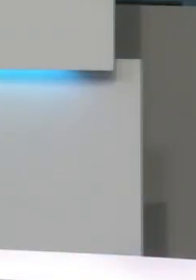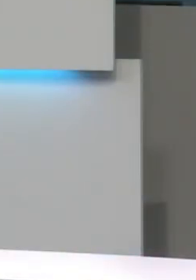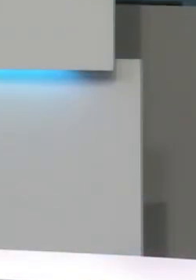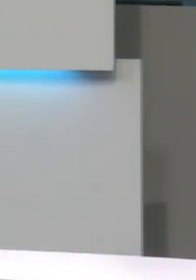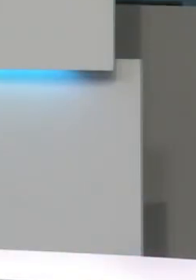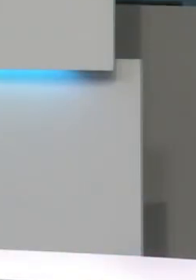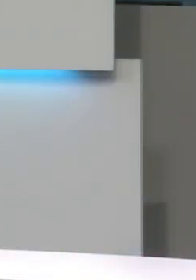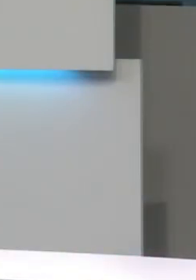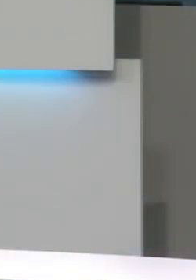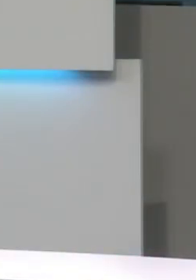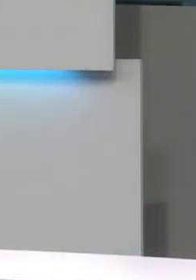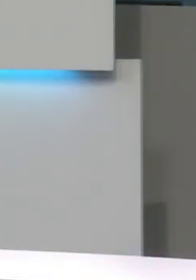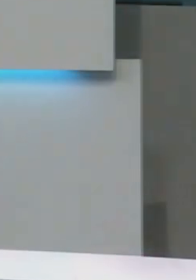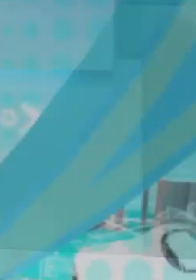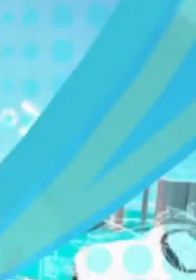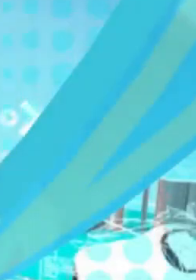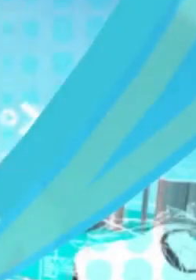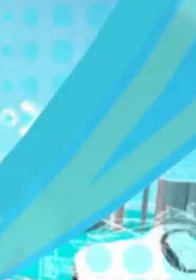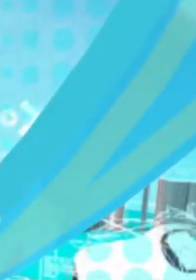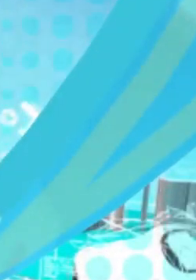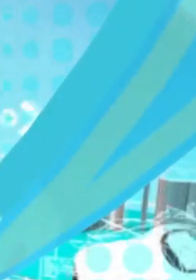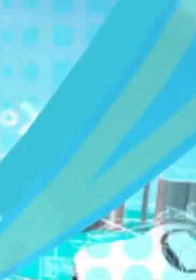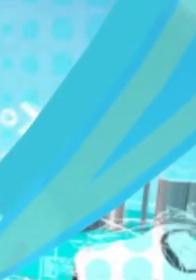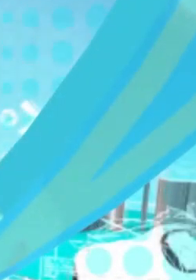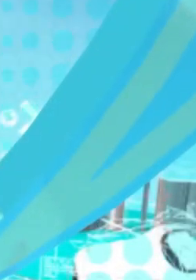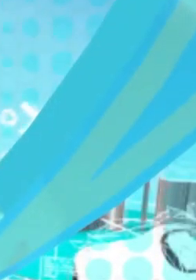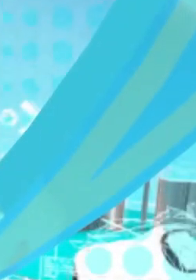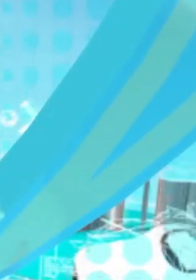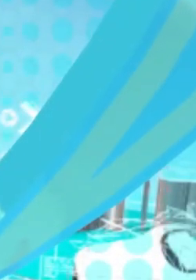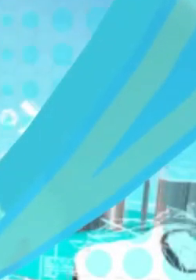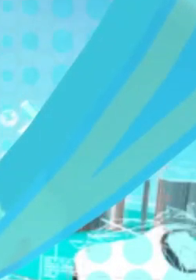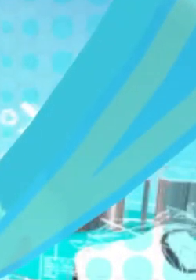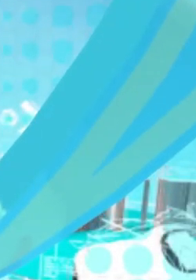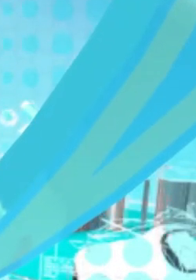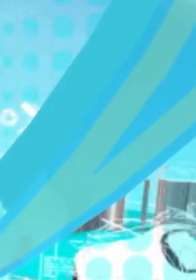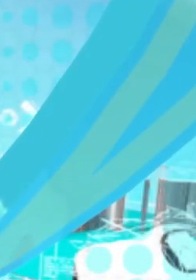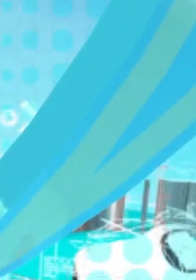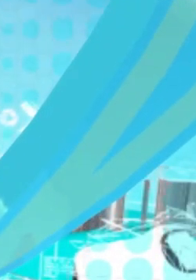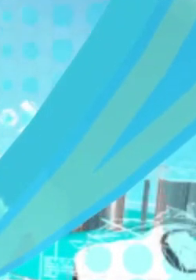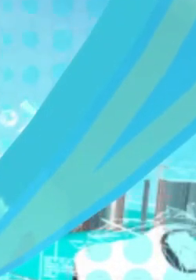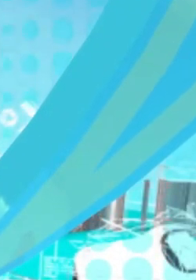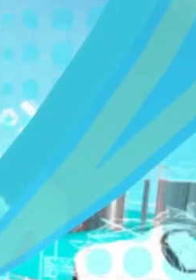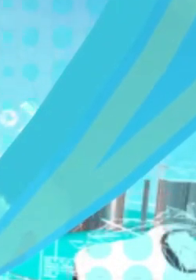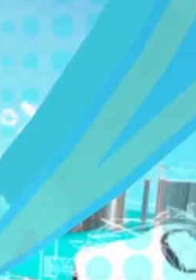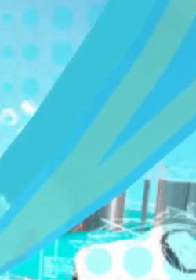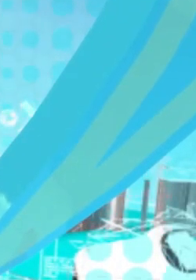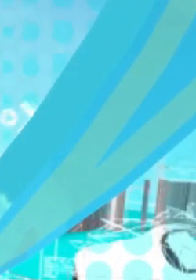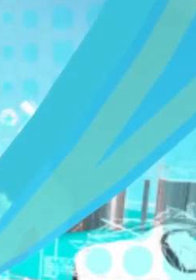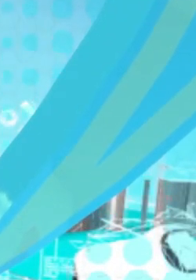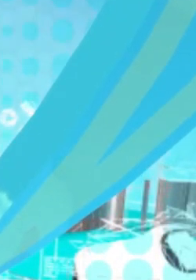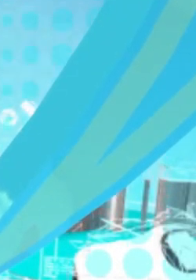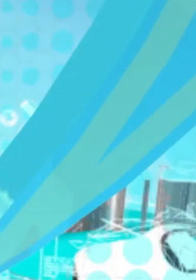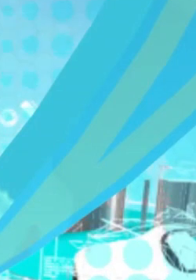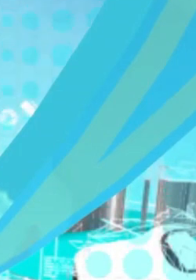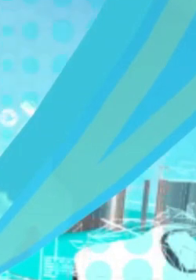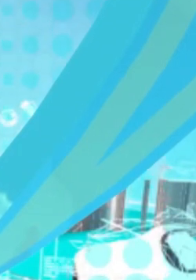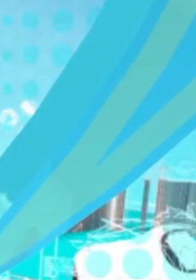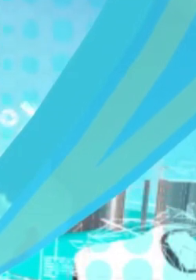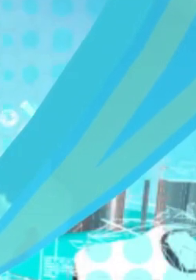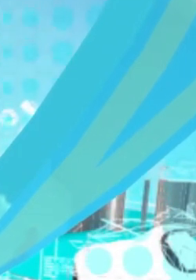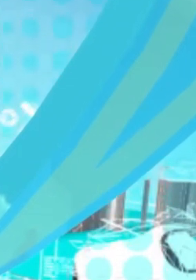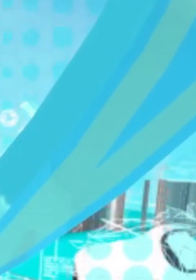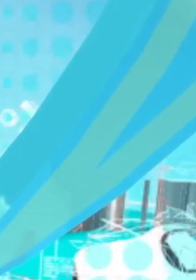Y para quienes tienen que hacer operaciones en dólares, vamos a ver el precio de referencia para esta moneda